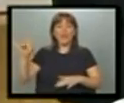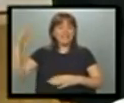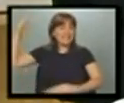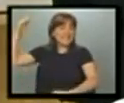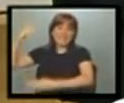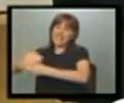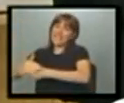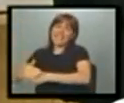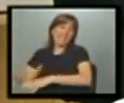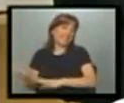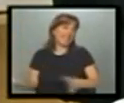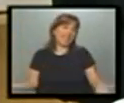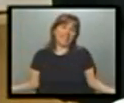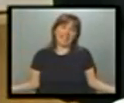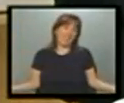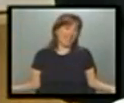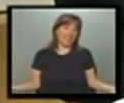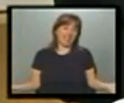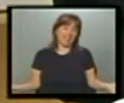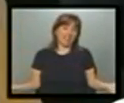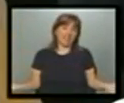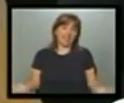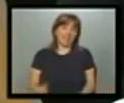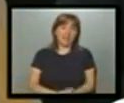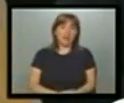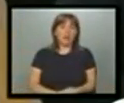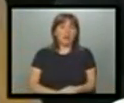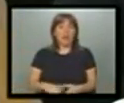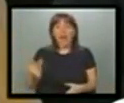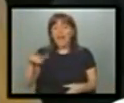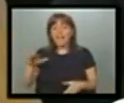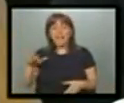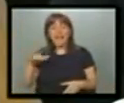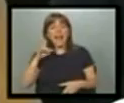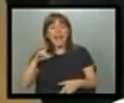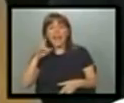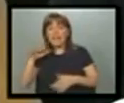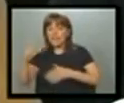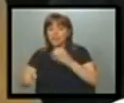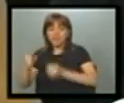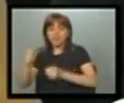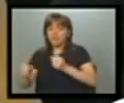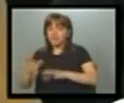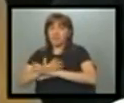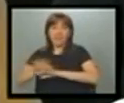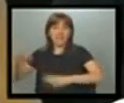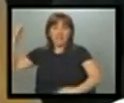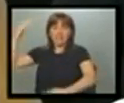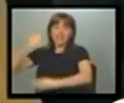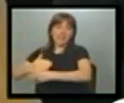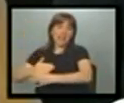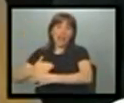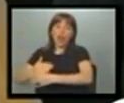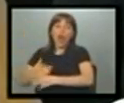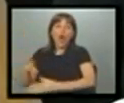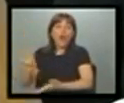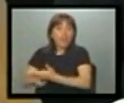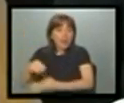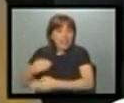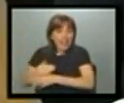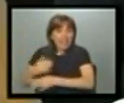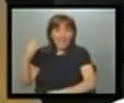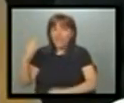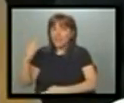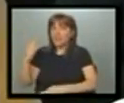graves. ¿Cómo se resiente la actividad cuando cierra un tambo? Porque cuando cierra un tambo no se vuelve a abrir. Ese es uno de los, si se